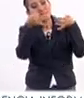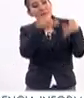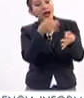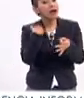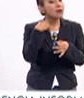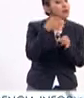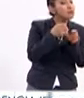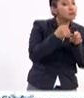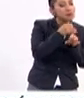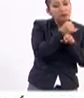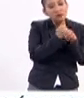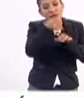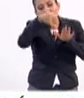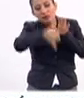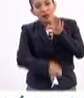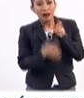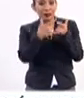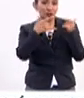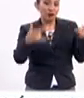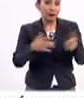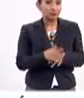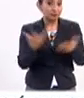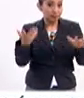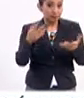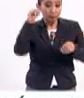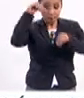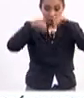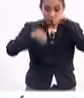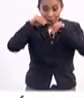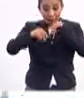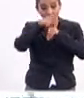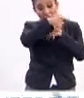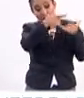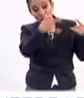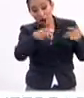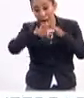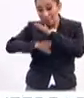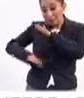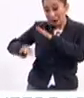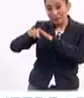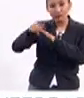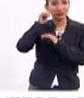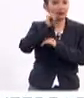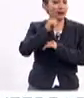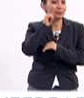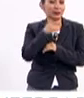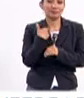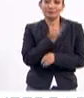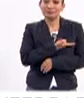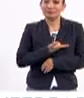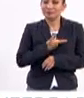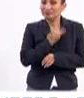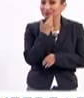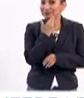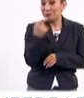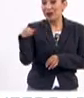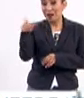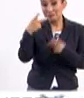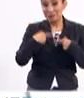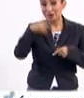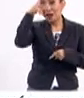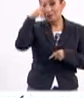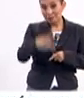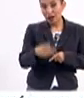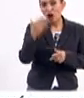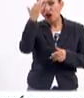a escudriñar en ella. Así que generar contenidos con base en nuestra historia siempre es un deleite, sobre todo para los